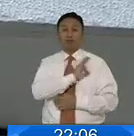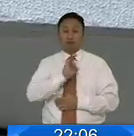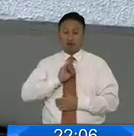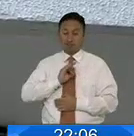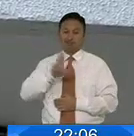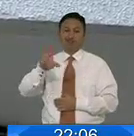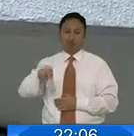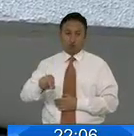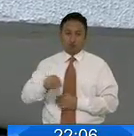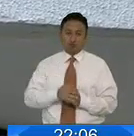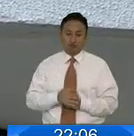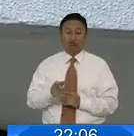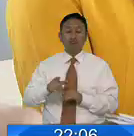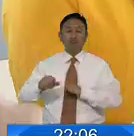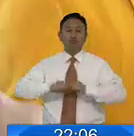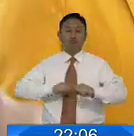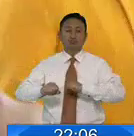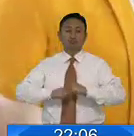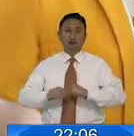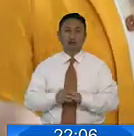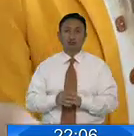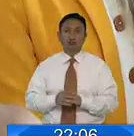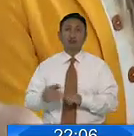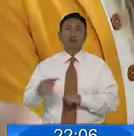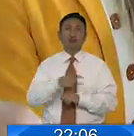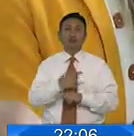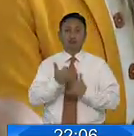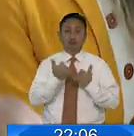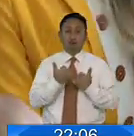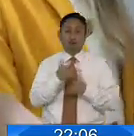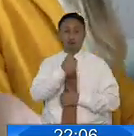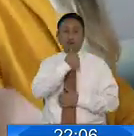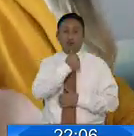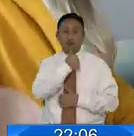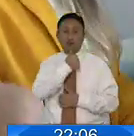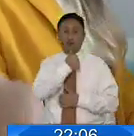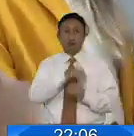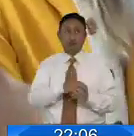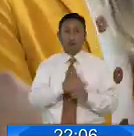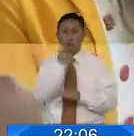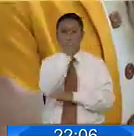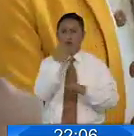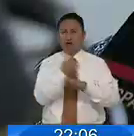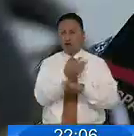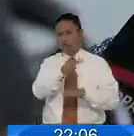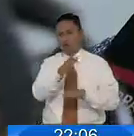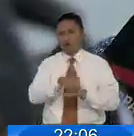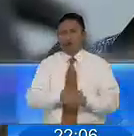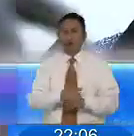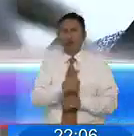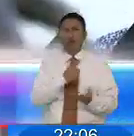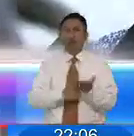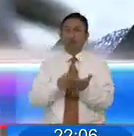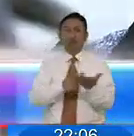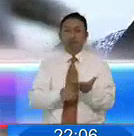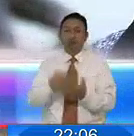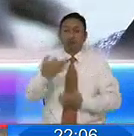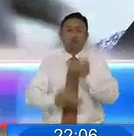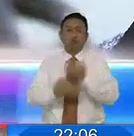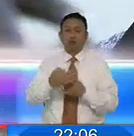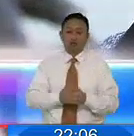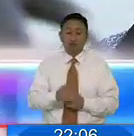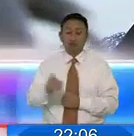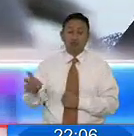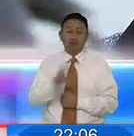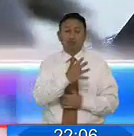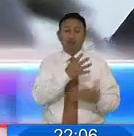pabón diligencia que fue declarada como reservada duró alrededor de una hora tras el debate de los jueces resolvieron que la prisión